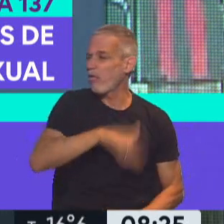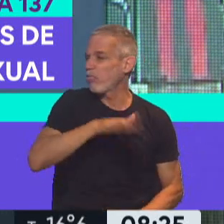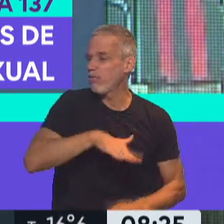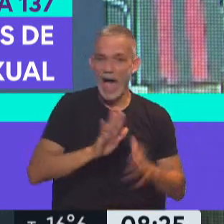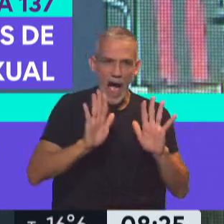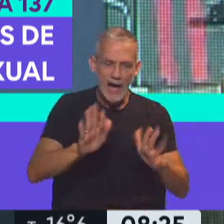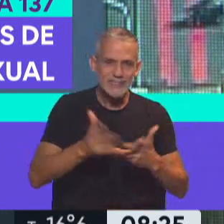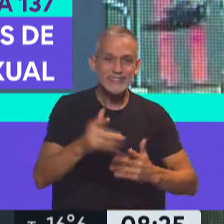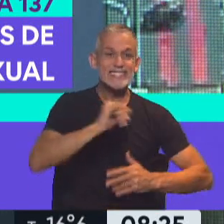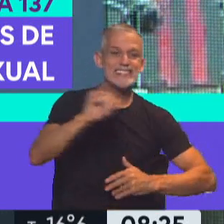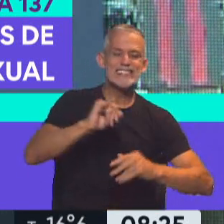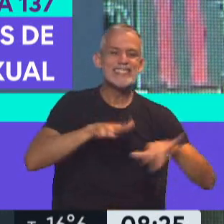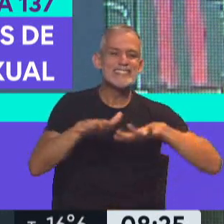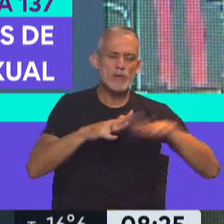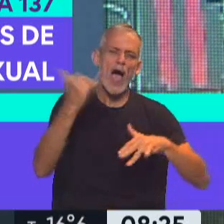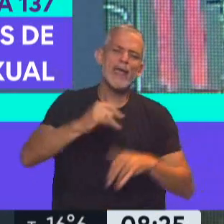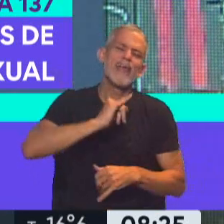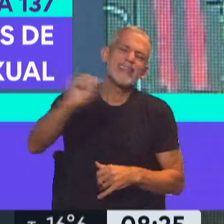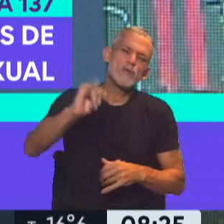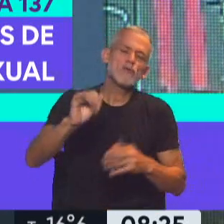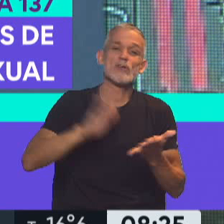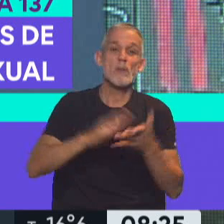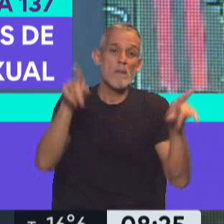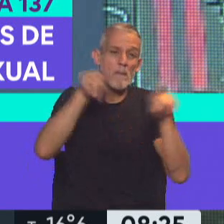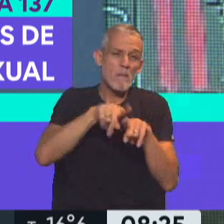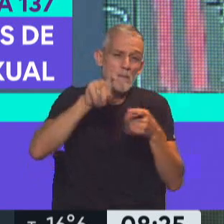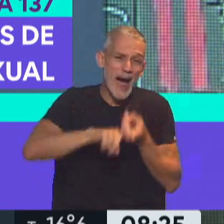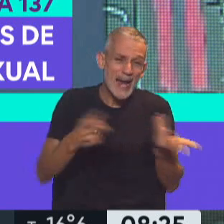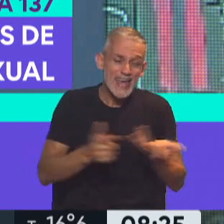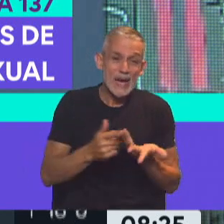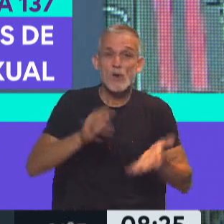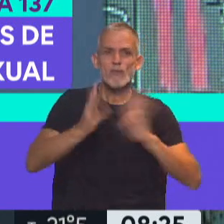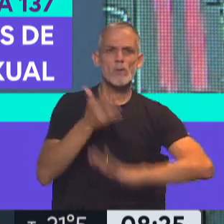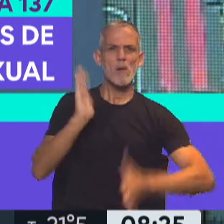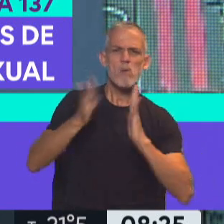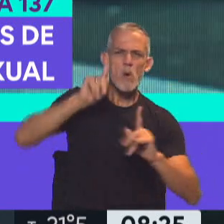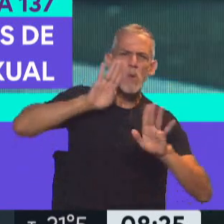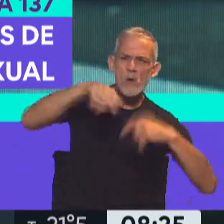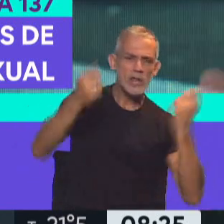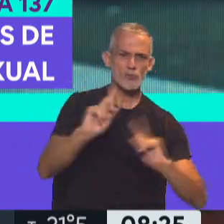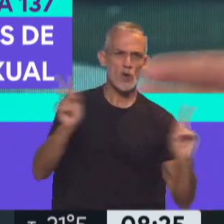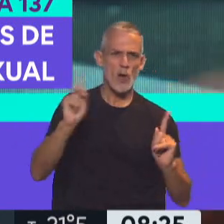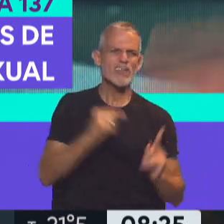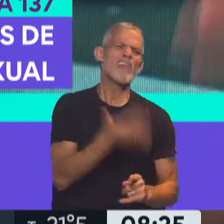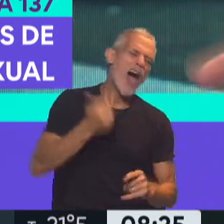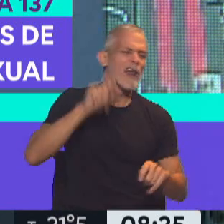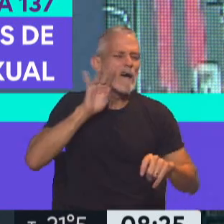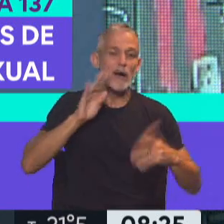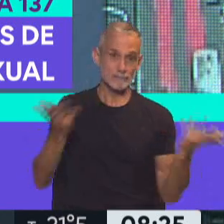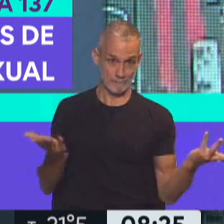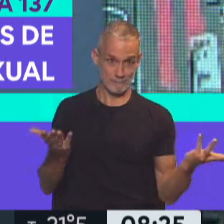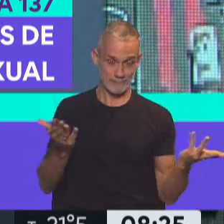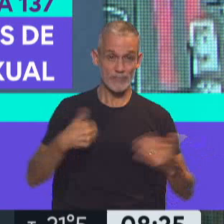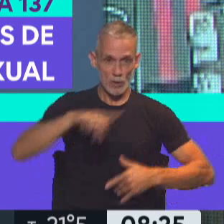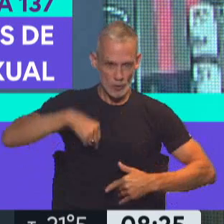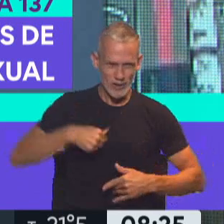de denuncias de situaciones de abuso y violación en el marco de las parejas que ni siquiera se viven como formas de violación. Digo, y nosotros que trabajamos con